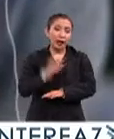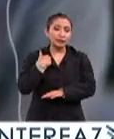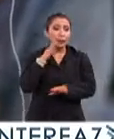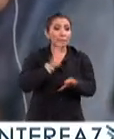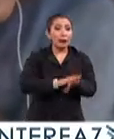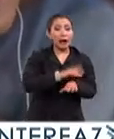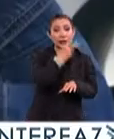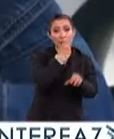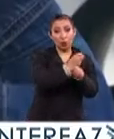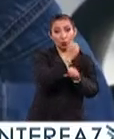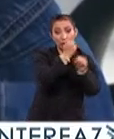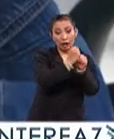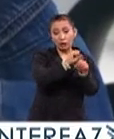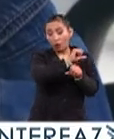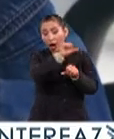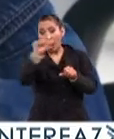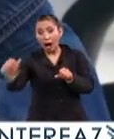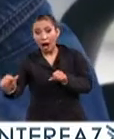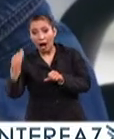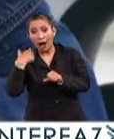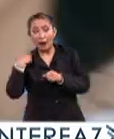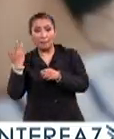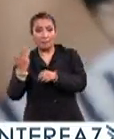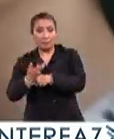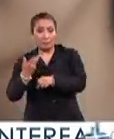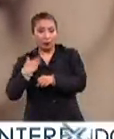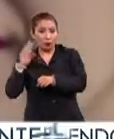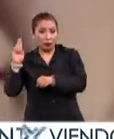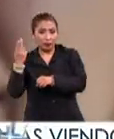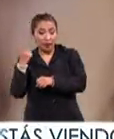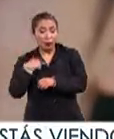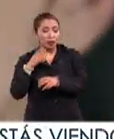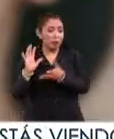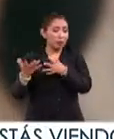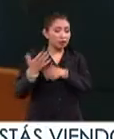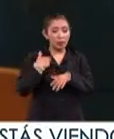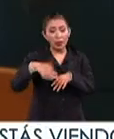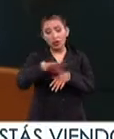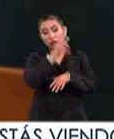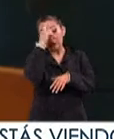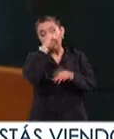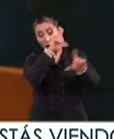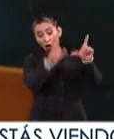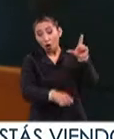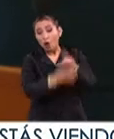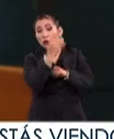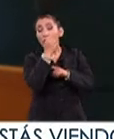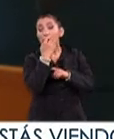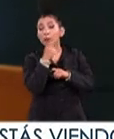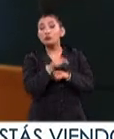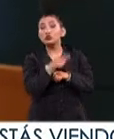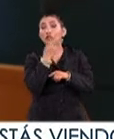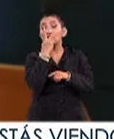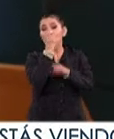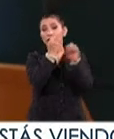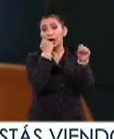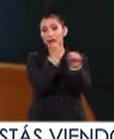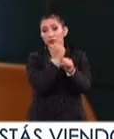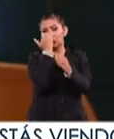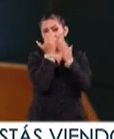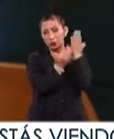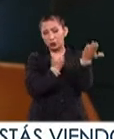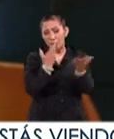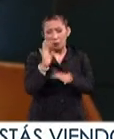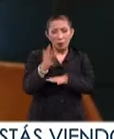cursara más del segundo grado de educación media superior, cuando el promedio nacional es de 9.2 años, que